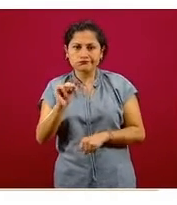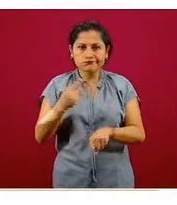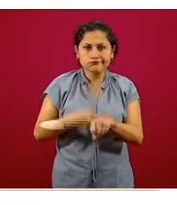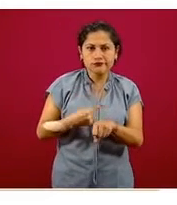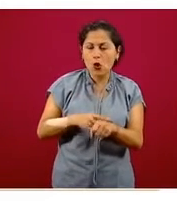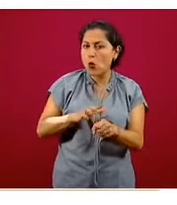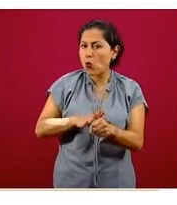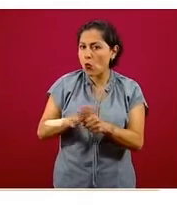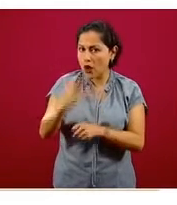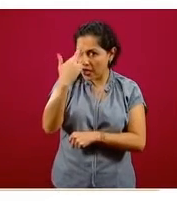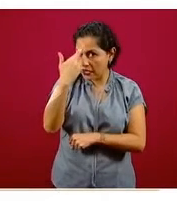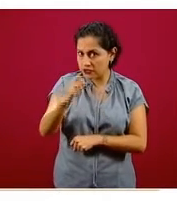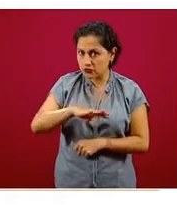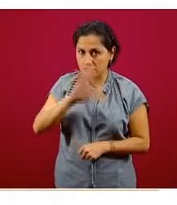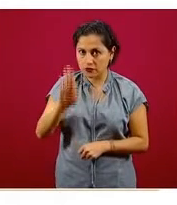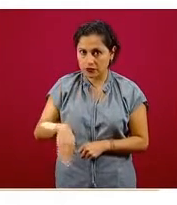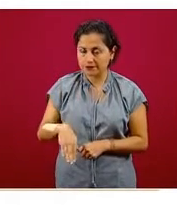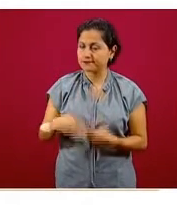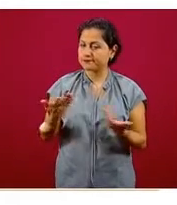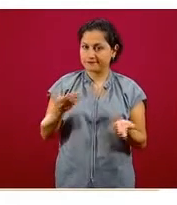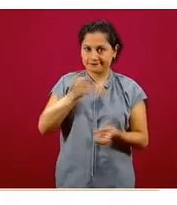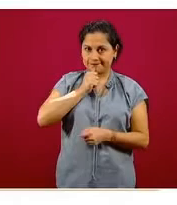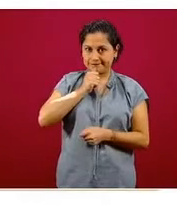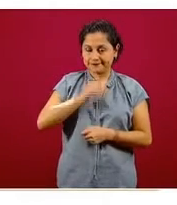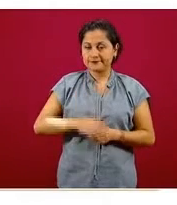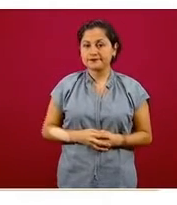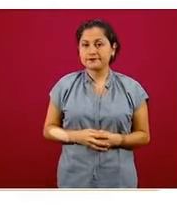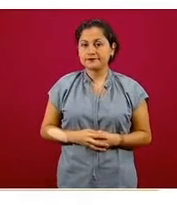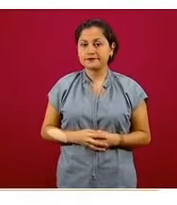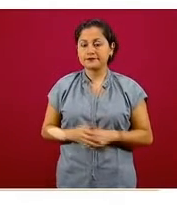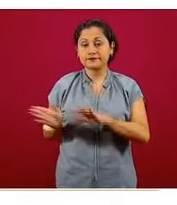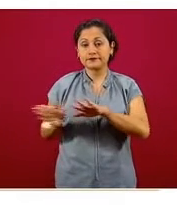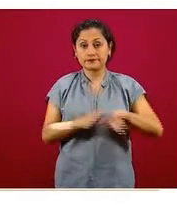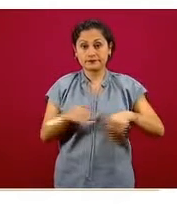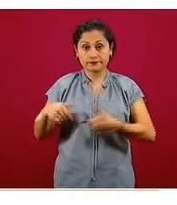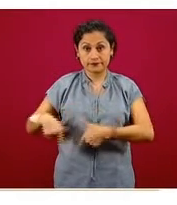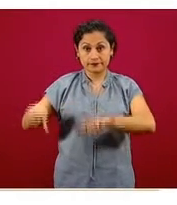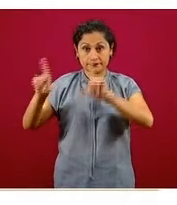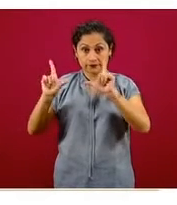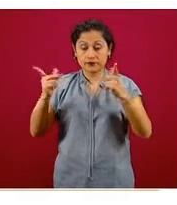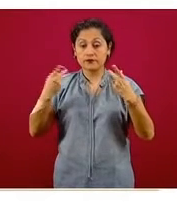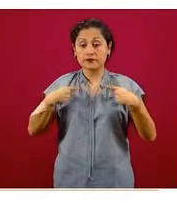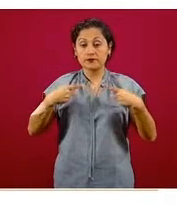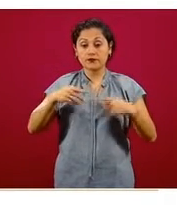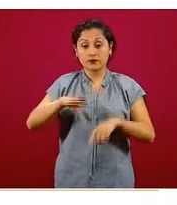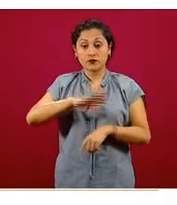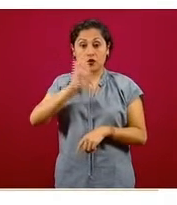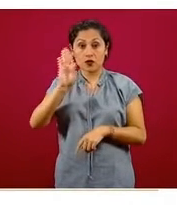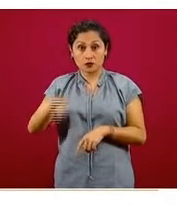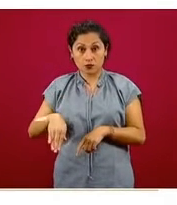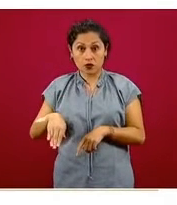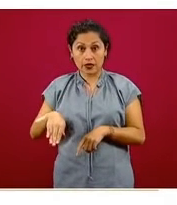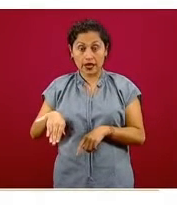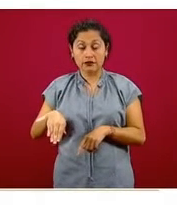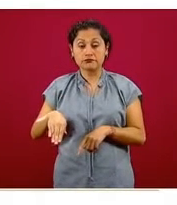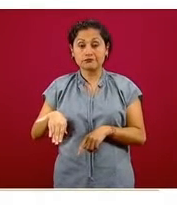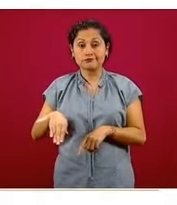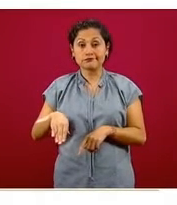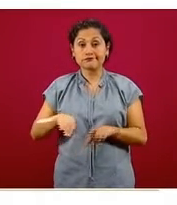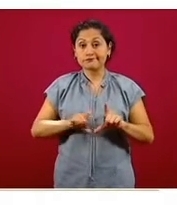más defunciones confirmadas. En la siguiente diapositiva veremos las defunciones distribuidas por entidad federativa